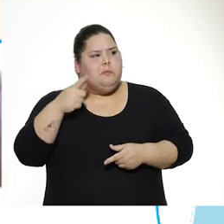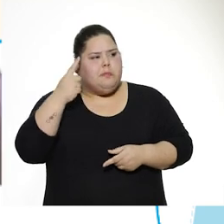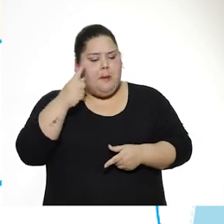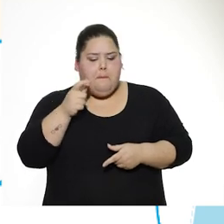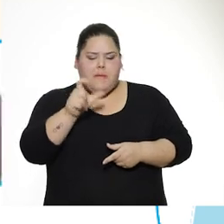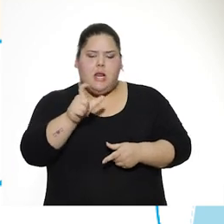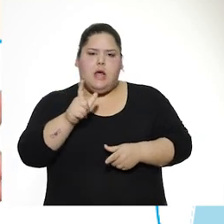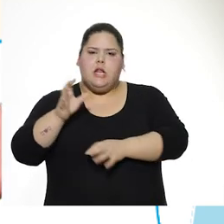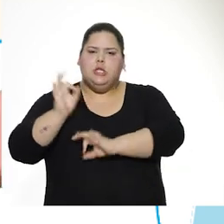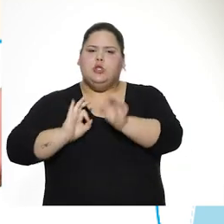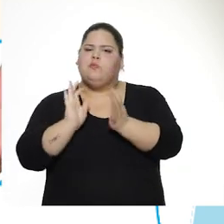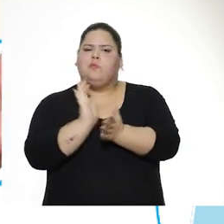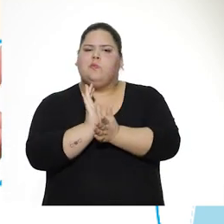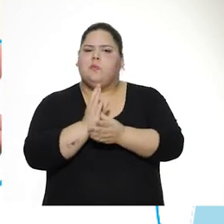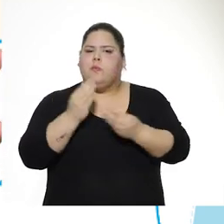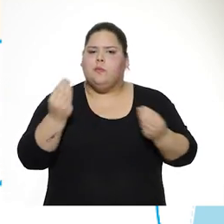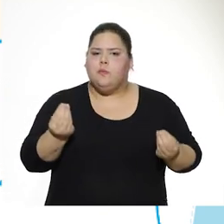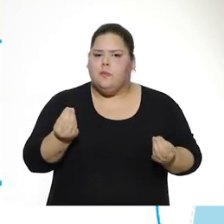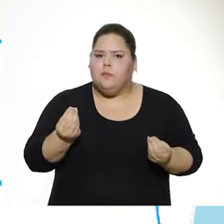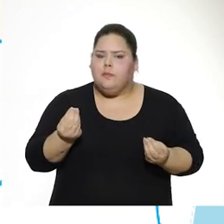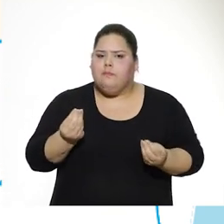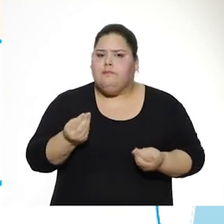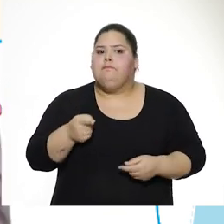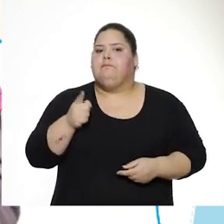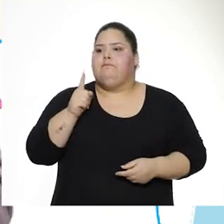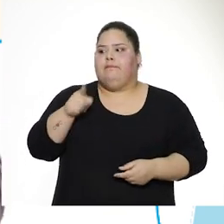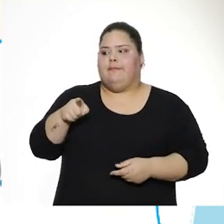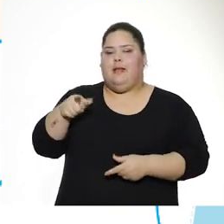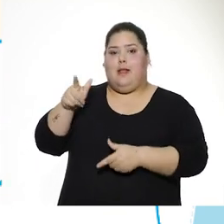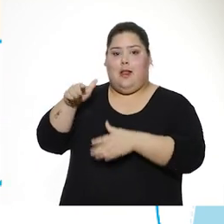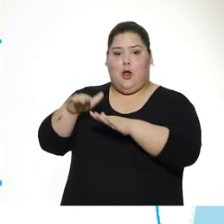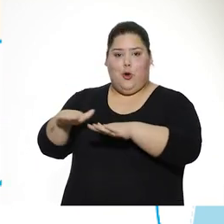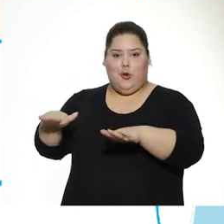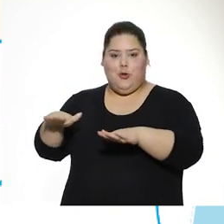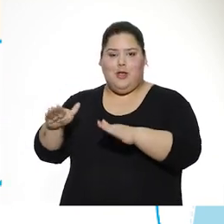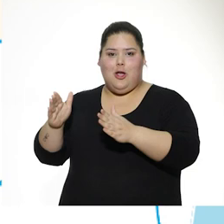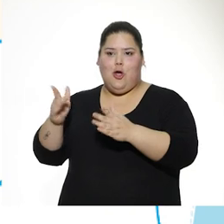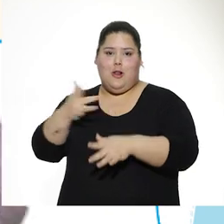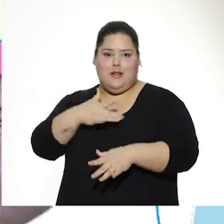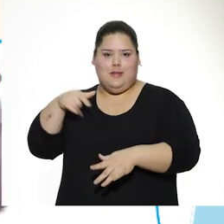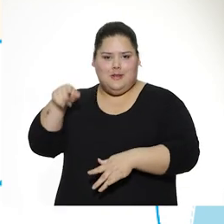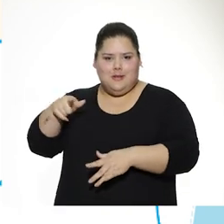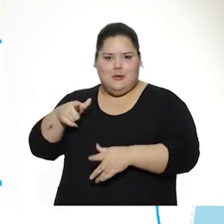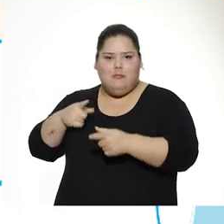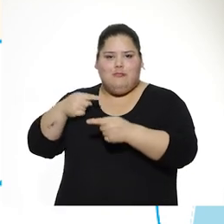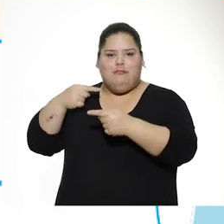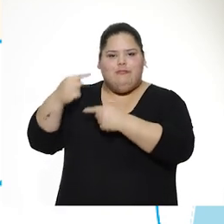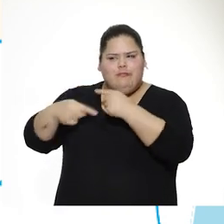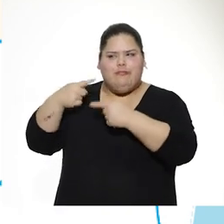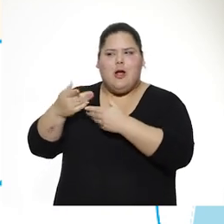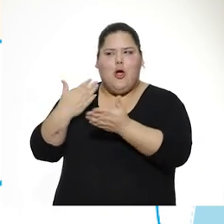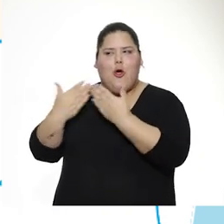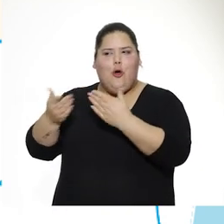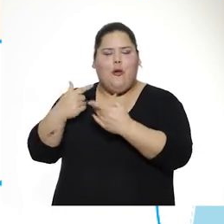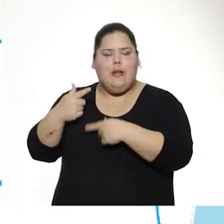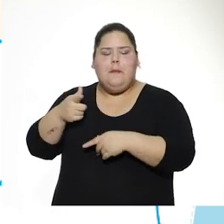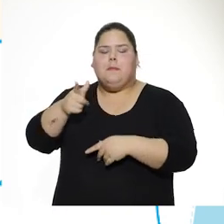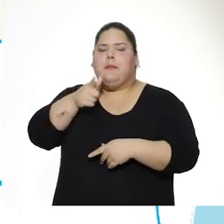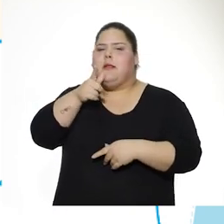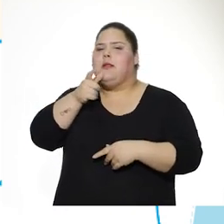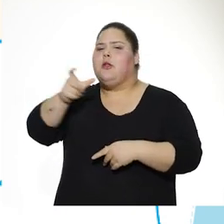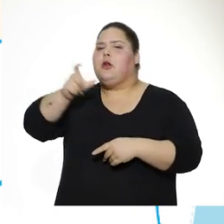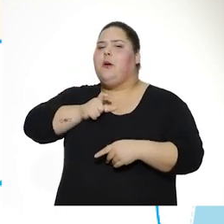con esa palabra historia? Y fíjense que los chicos y las señoras siguieron conversando y me parece